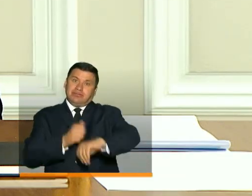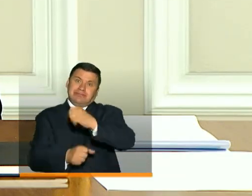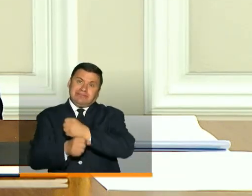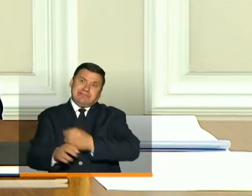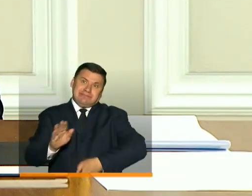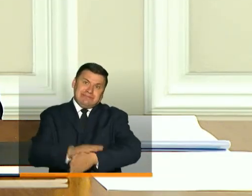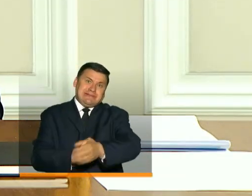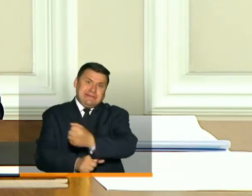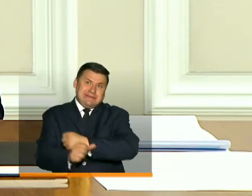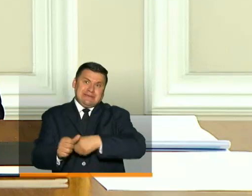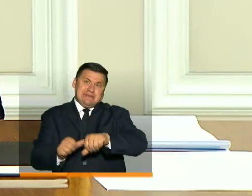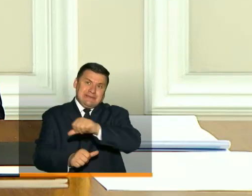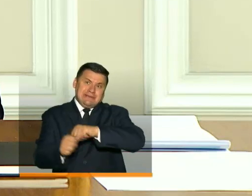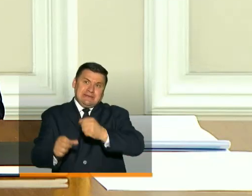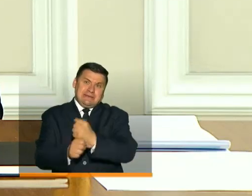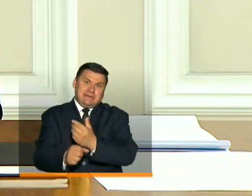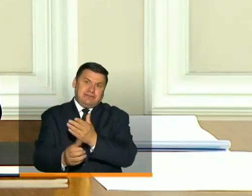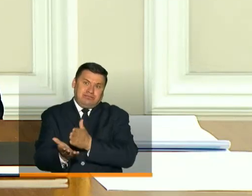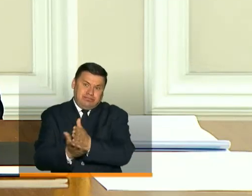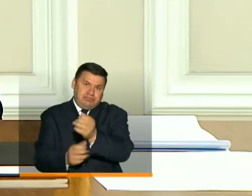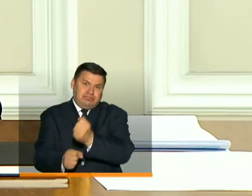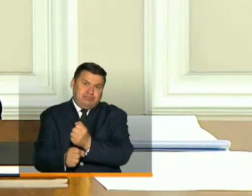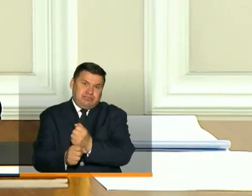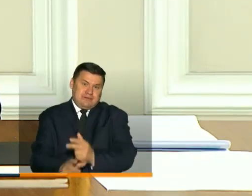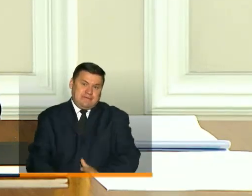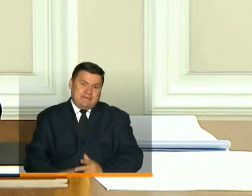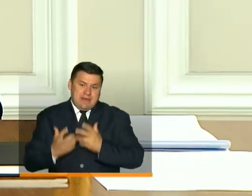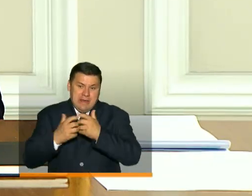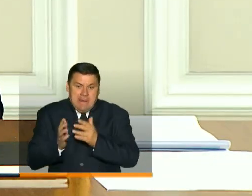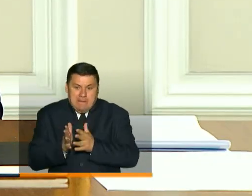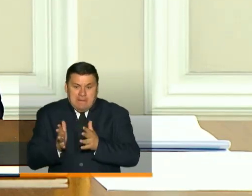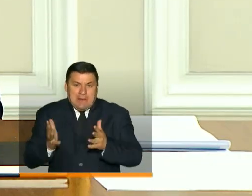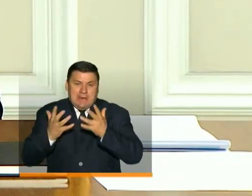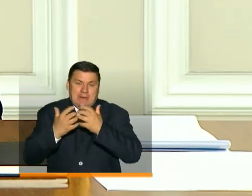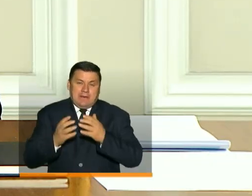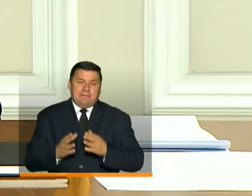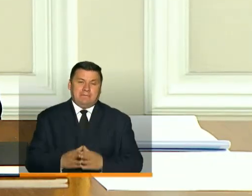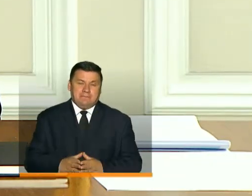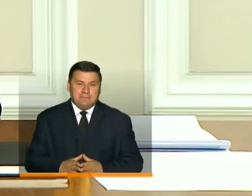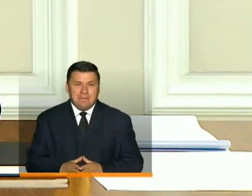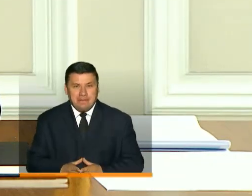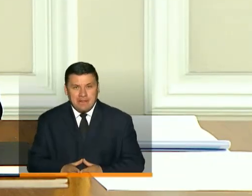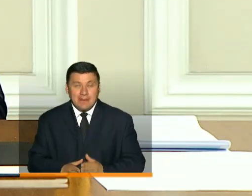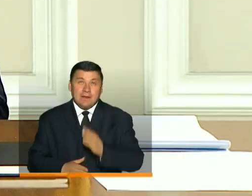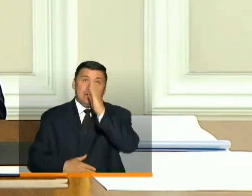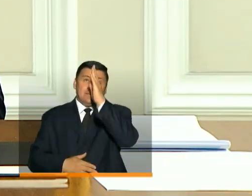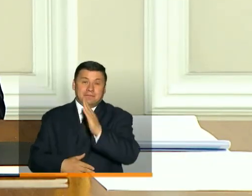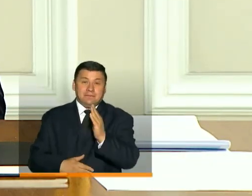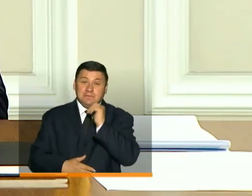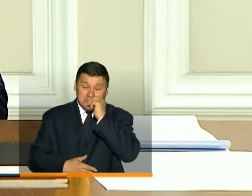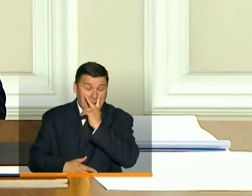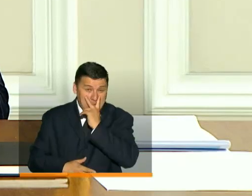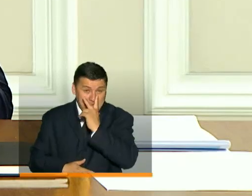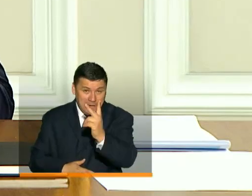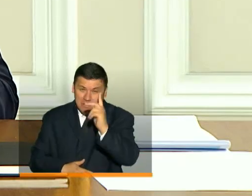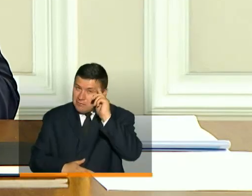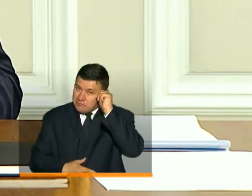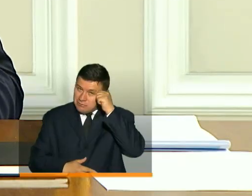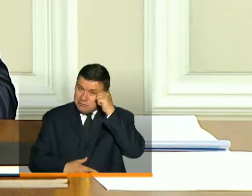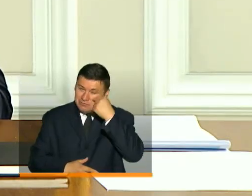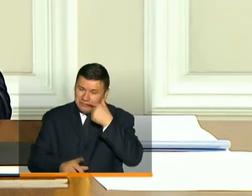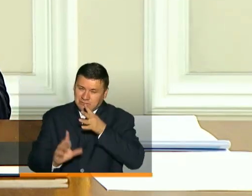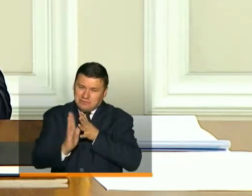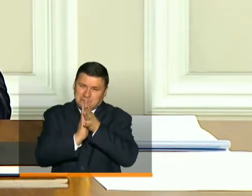productiva, protegiendo la vida de empleos, protegiendo la vida de micro, pequeñas, medianas y grandes empresas. Que Dios los bendiga, nos vemos mañana y recuerden